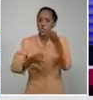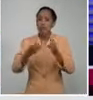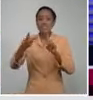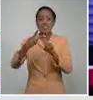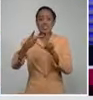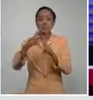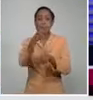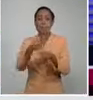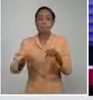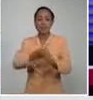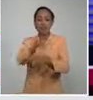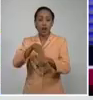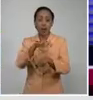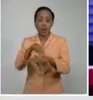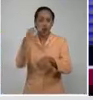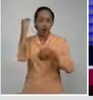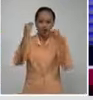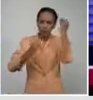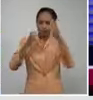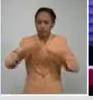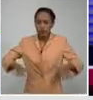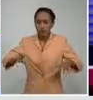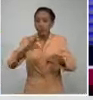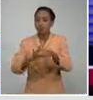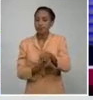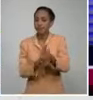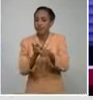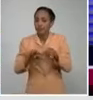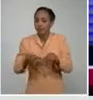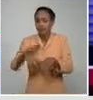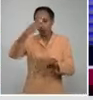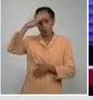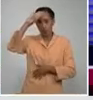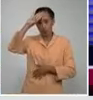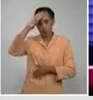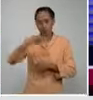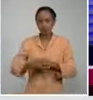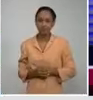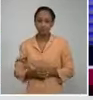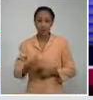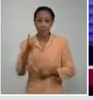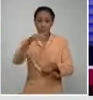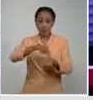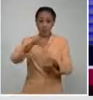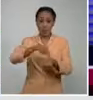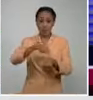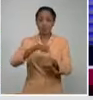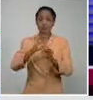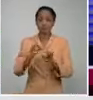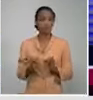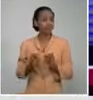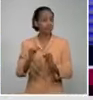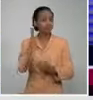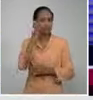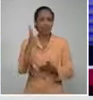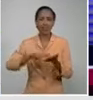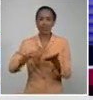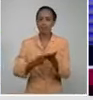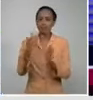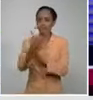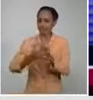media hora del análisis de la situación epidemiológica en el país. Nos acompañará en este primer momento de informaciones la intérprete de lengua